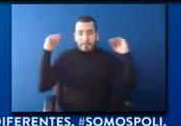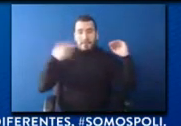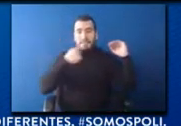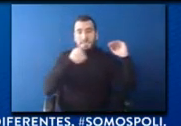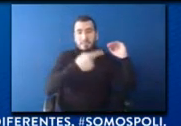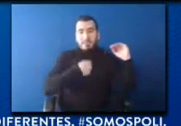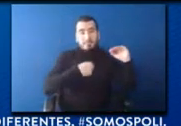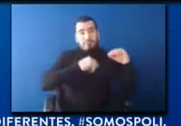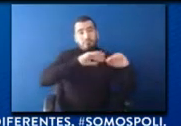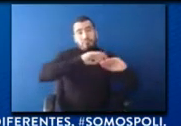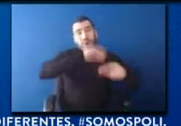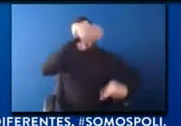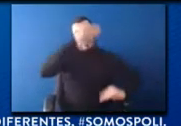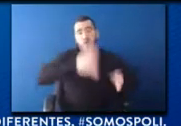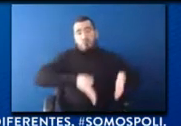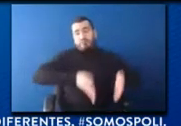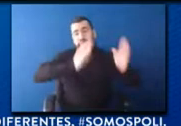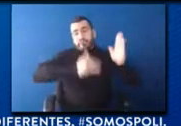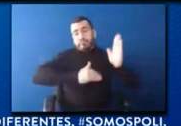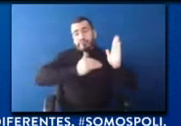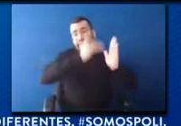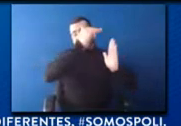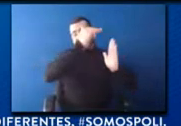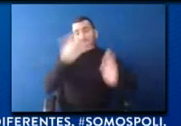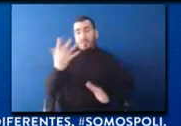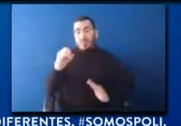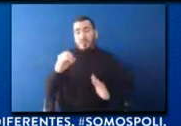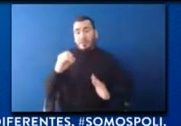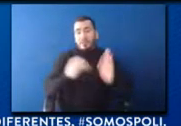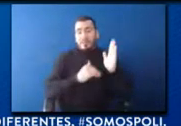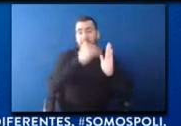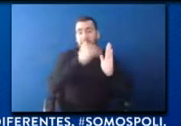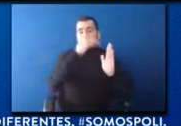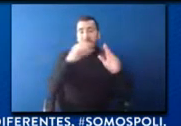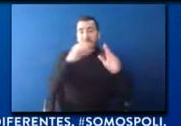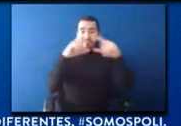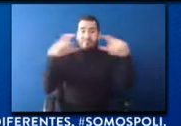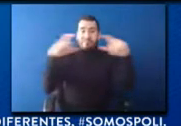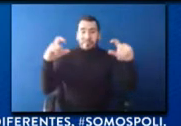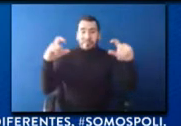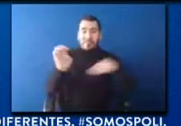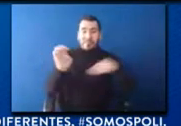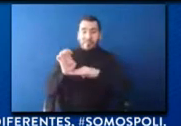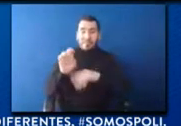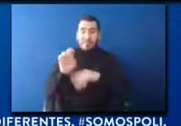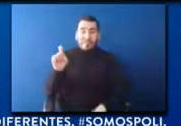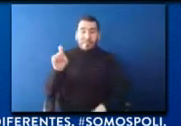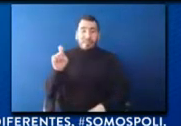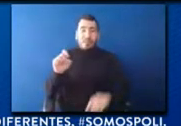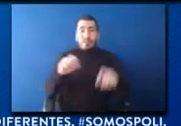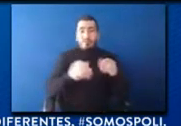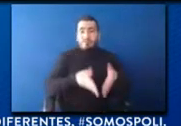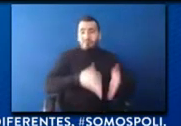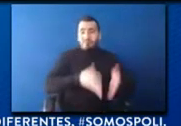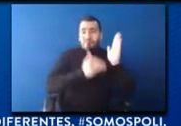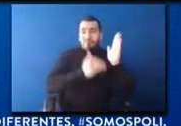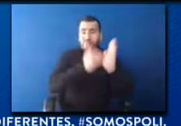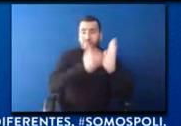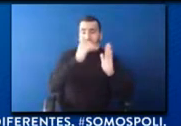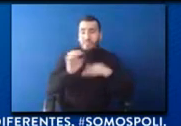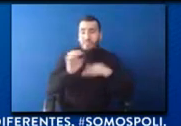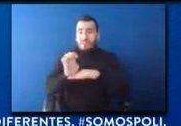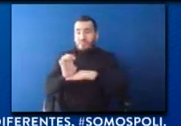edificio de 50 pisos con un letrero gigante diciendo entidad X o entidad Y. O si la vemos, la veremos algo